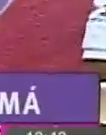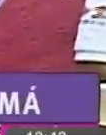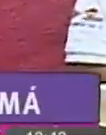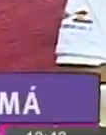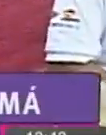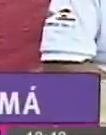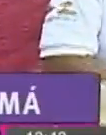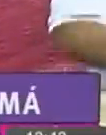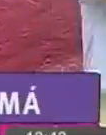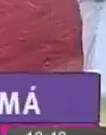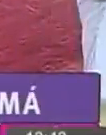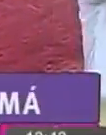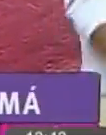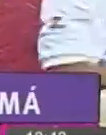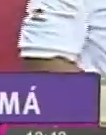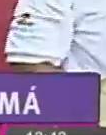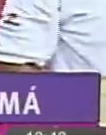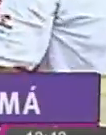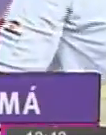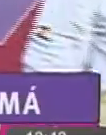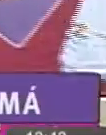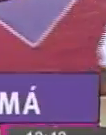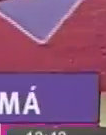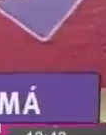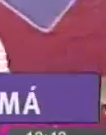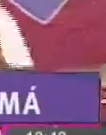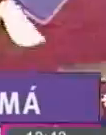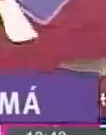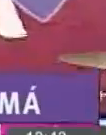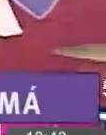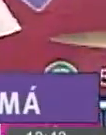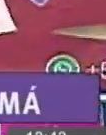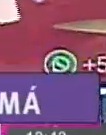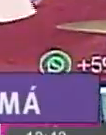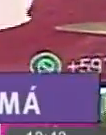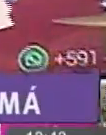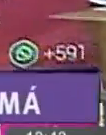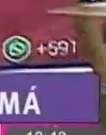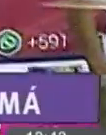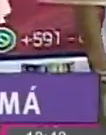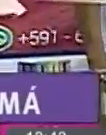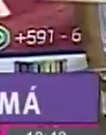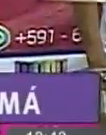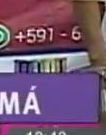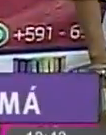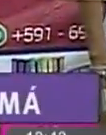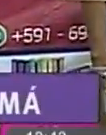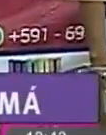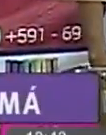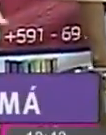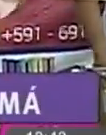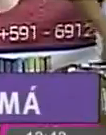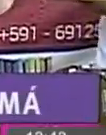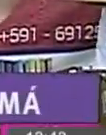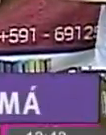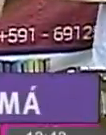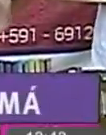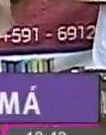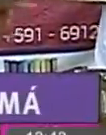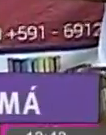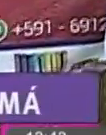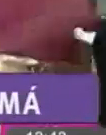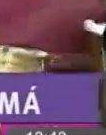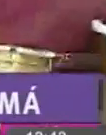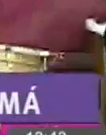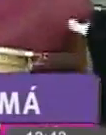música. Está con nosotros el rey también, que le quieren rendir homenaje a mamá. Así que arriba la música, estamos regalándole todo lo que